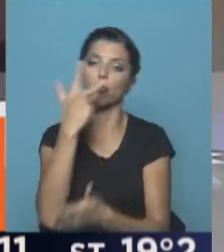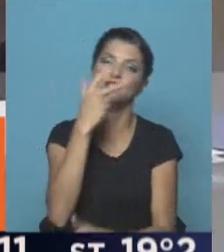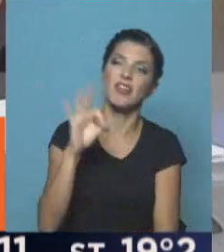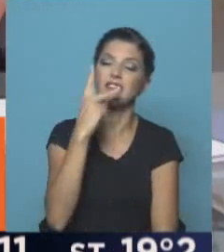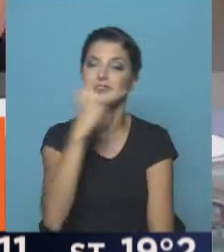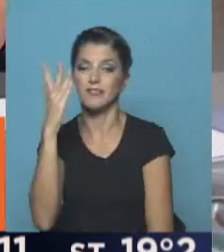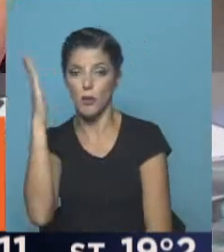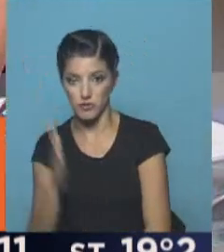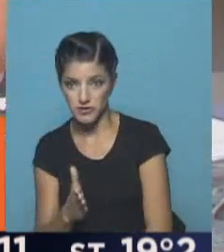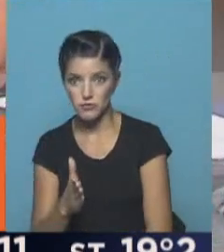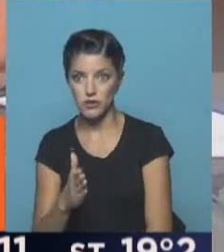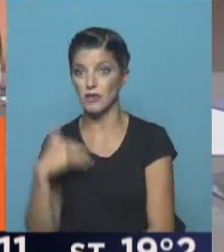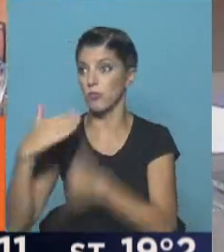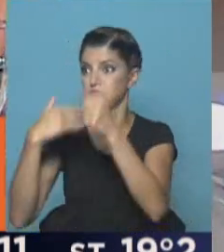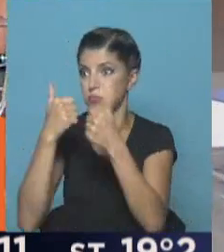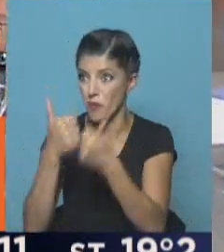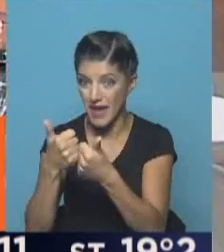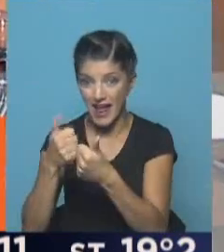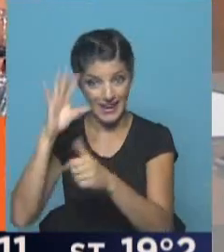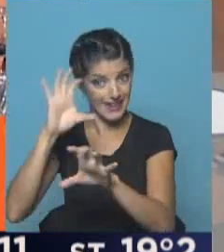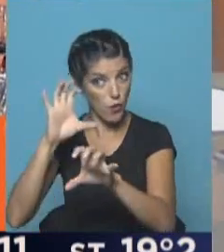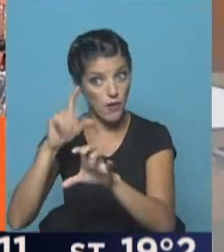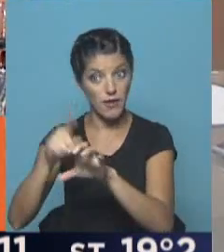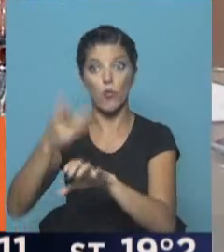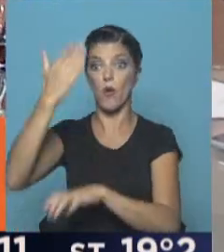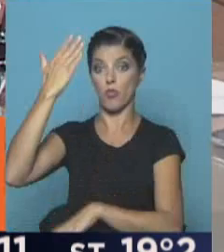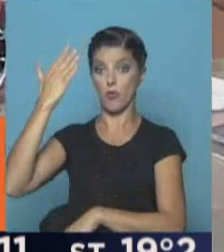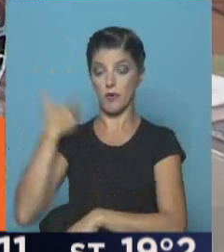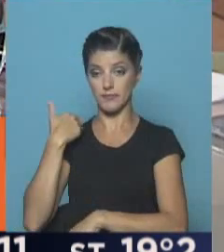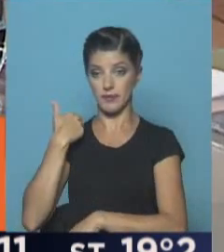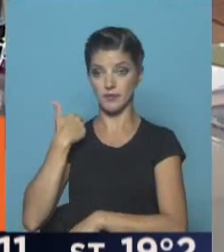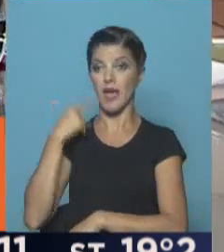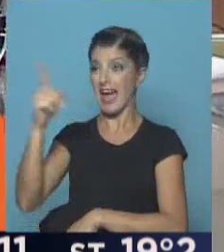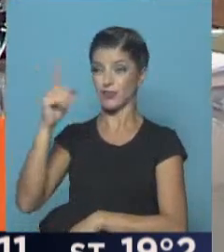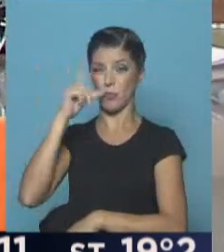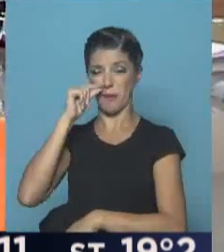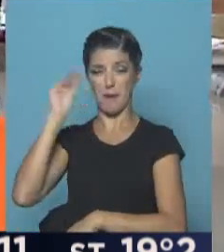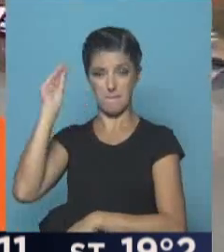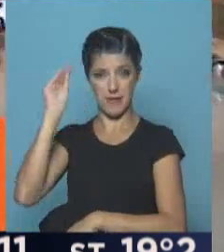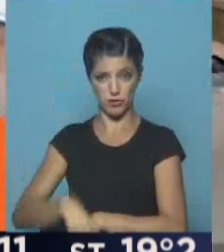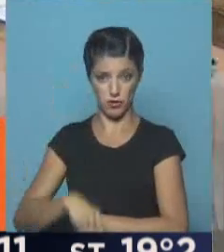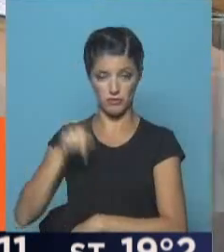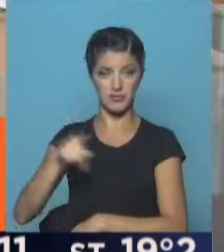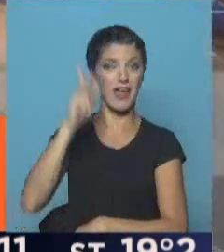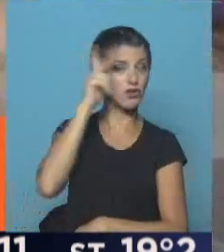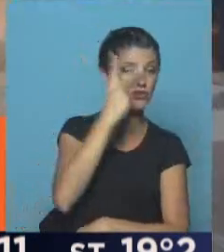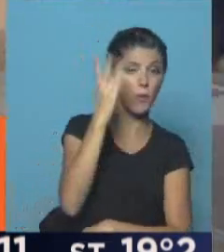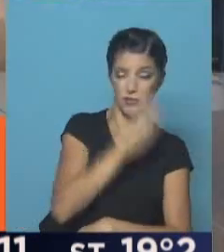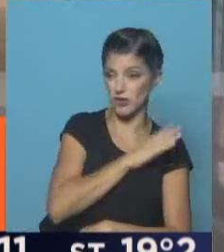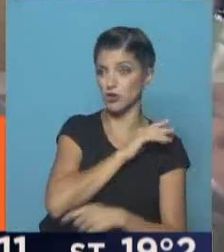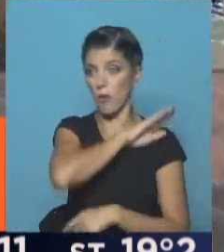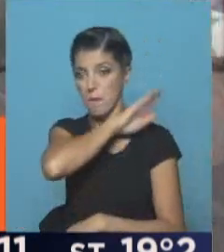de los votos es un avance formidable. Claro. Recordemos que cuando Chirac le ganó a Le Pen padre, sacó el 82% de los votos. Sí. O sea, había un